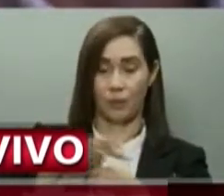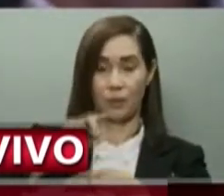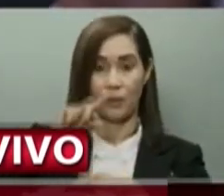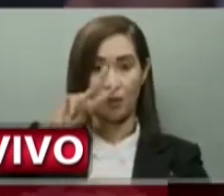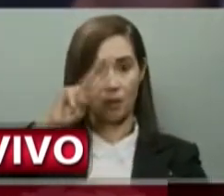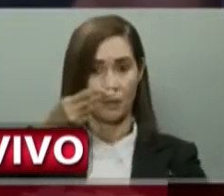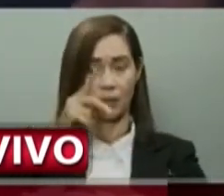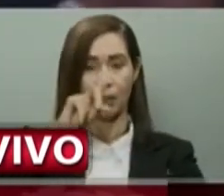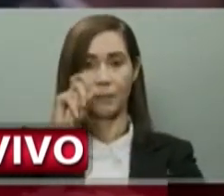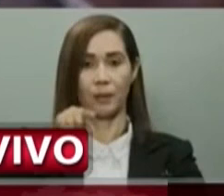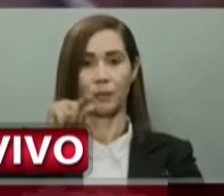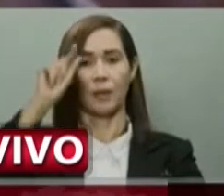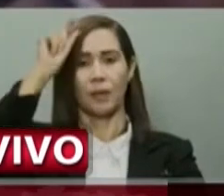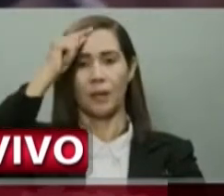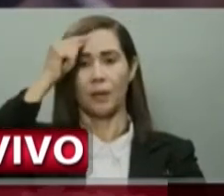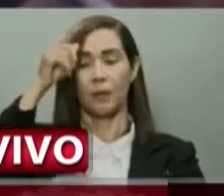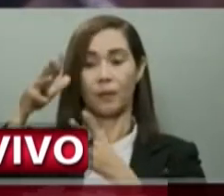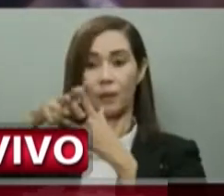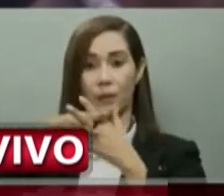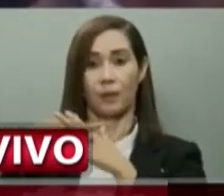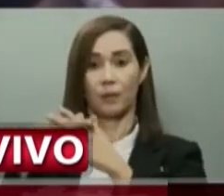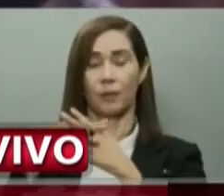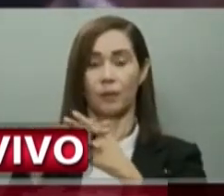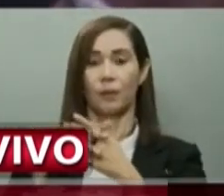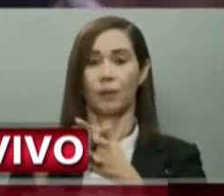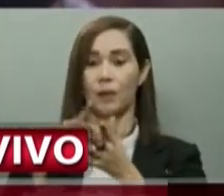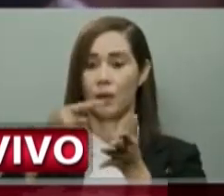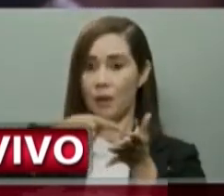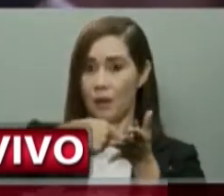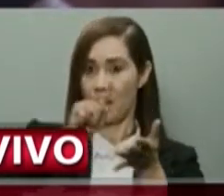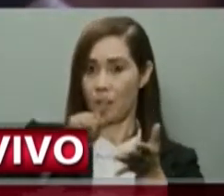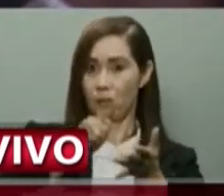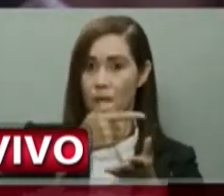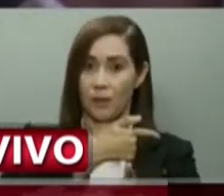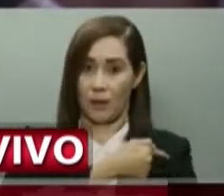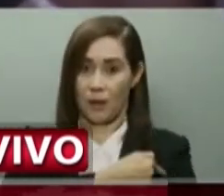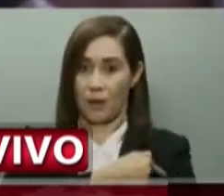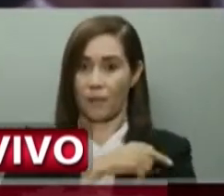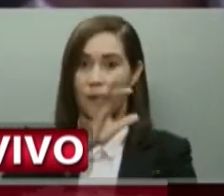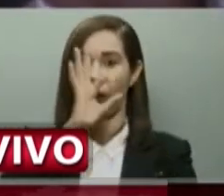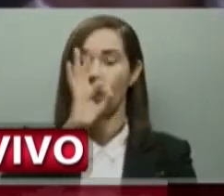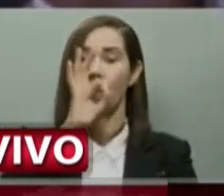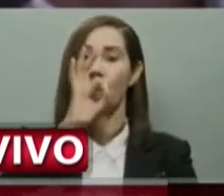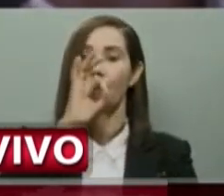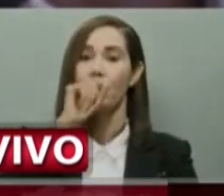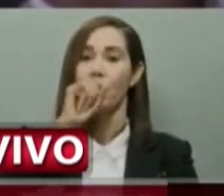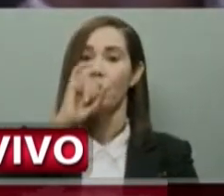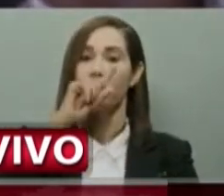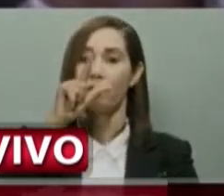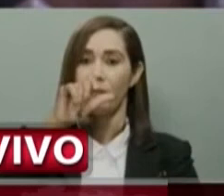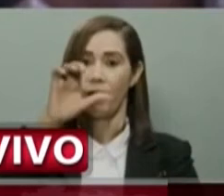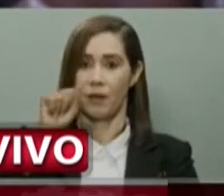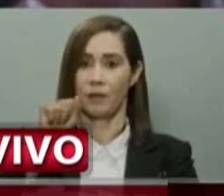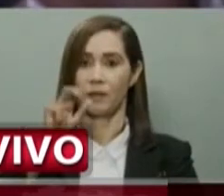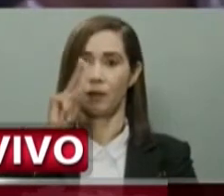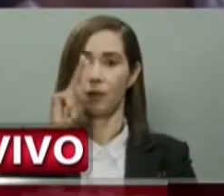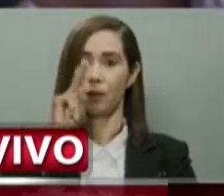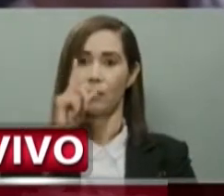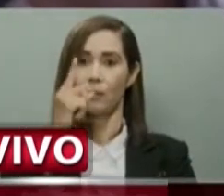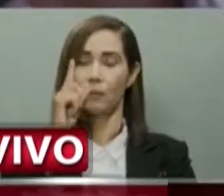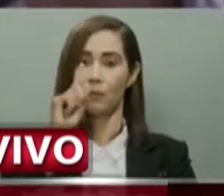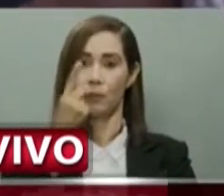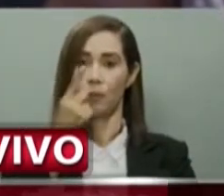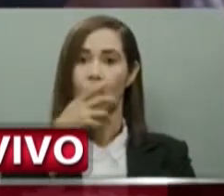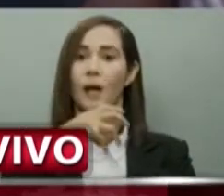Unidos ya ha autorizado lo que es la vacuna Pfizer para niños a partir de los 5 años de edad. Si usted